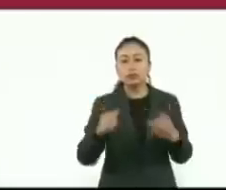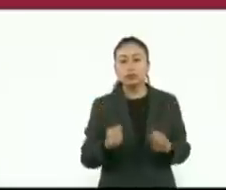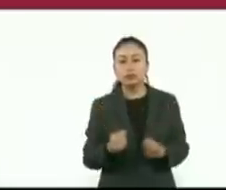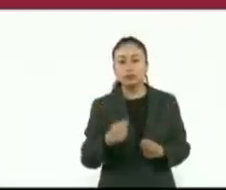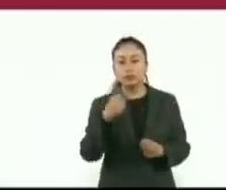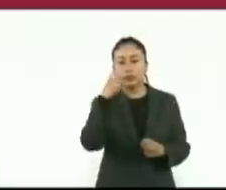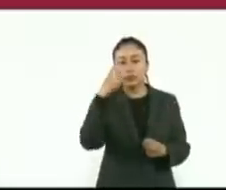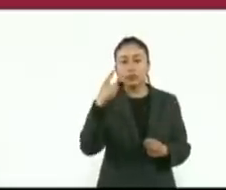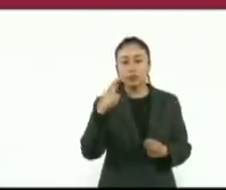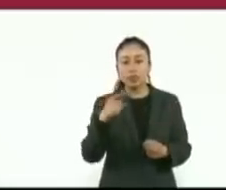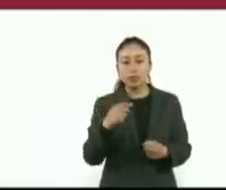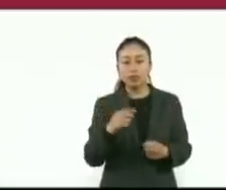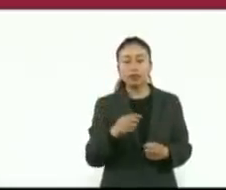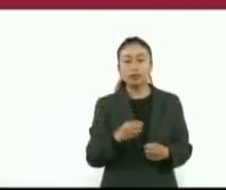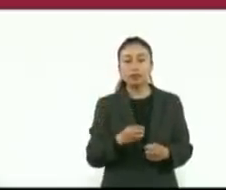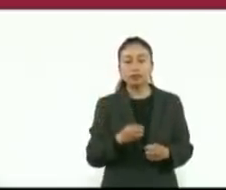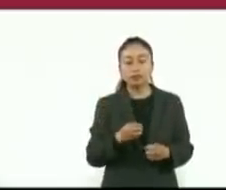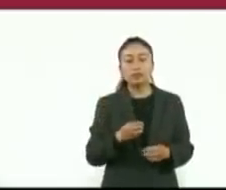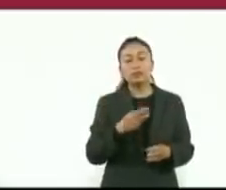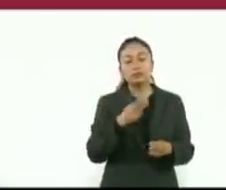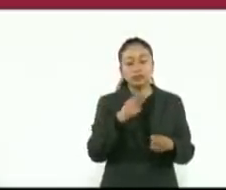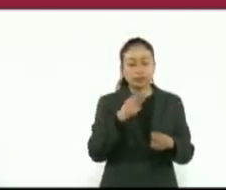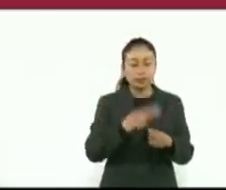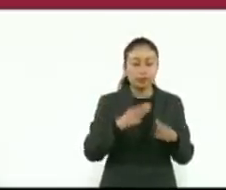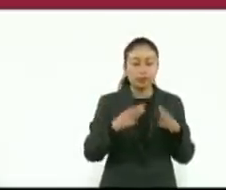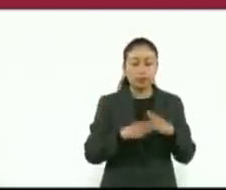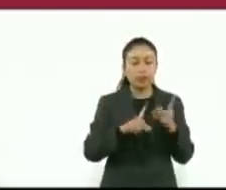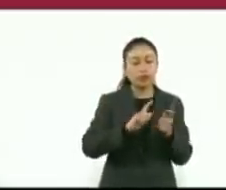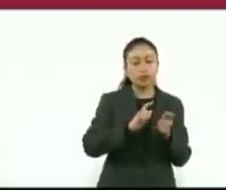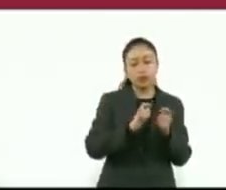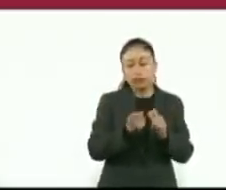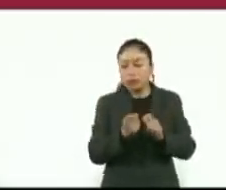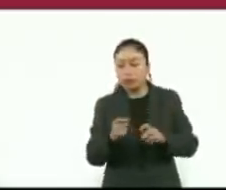para poder producir esta basura orgánica en composta.